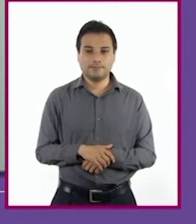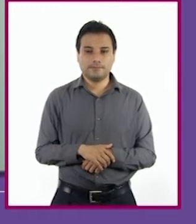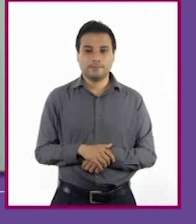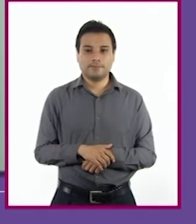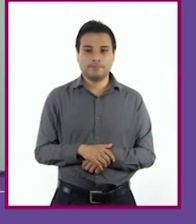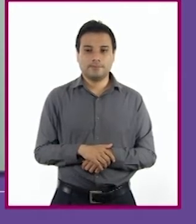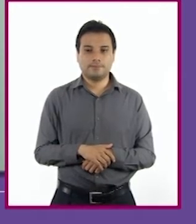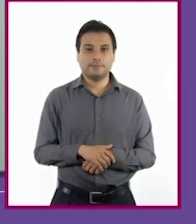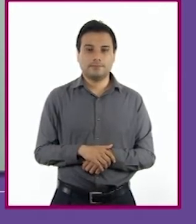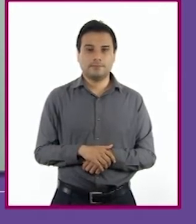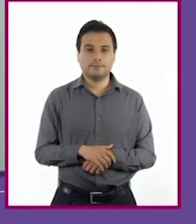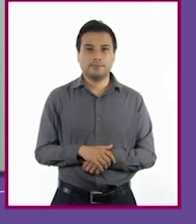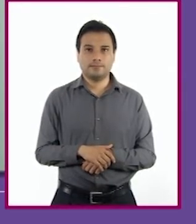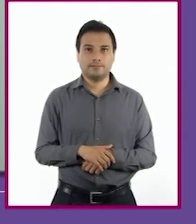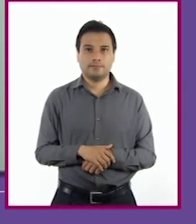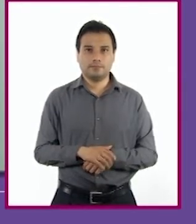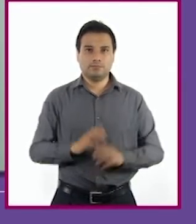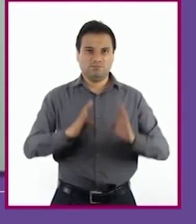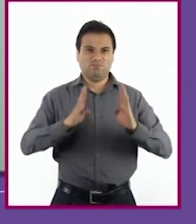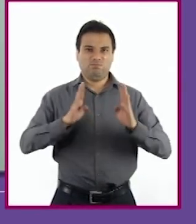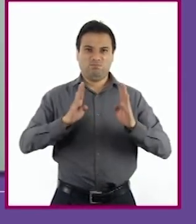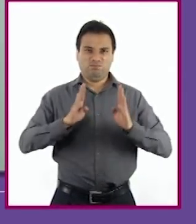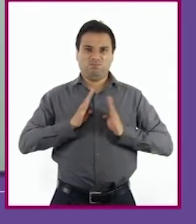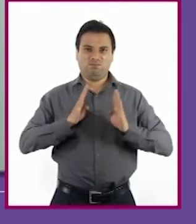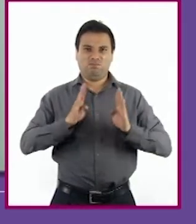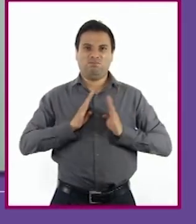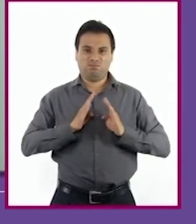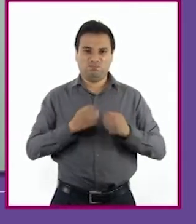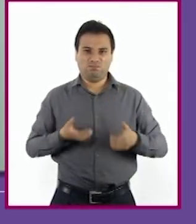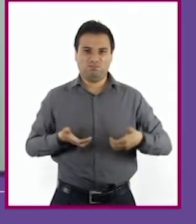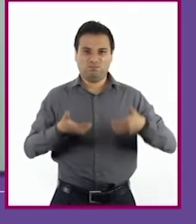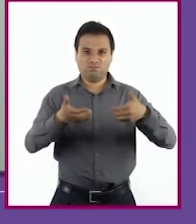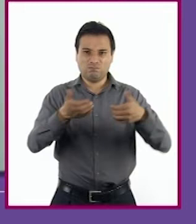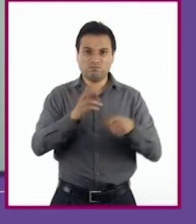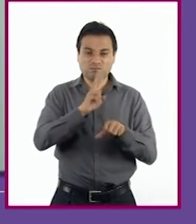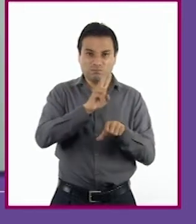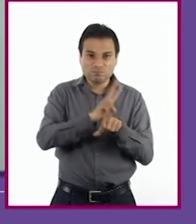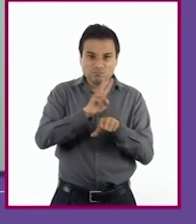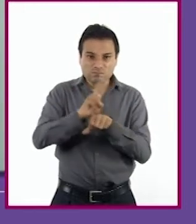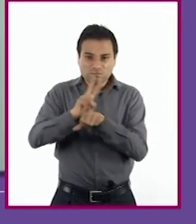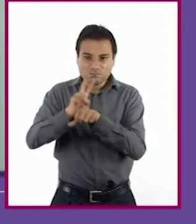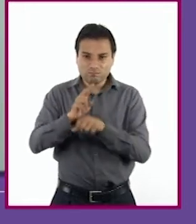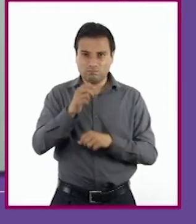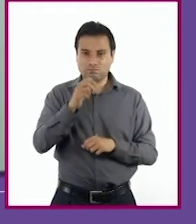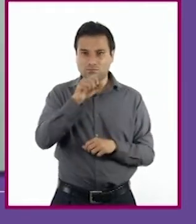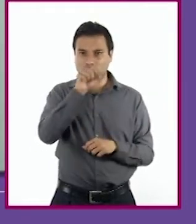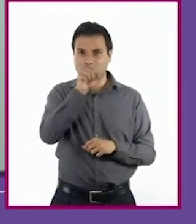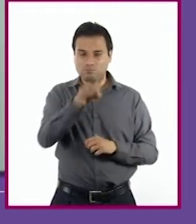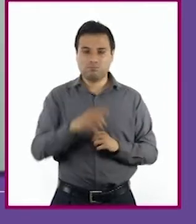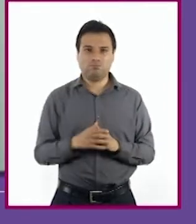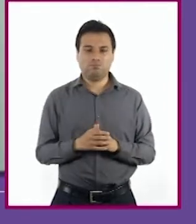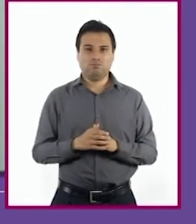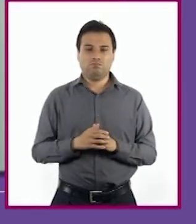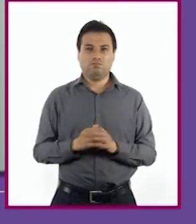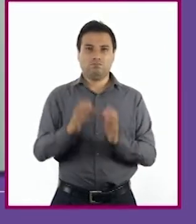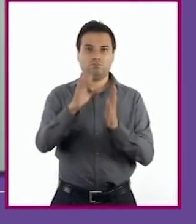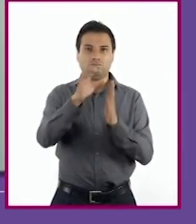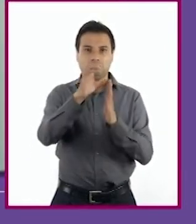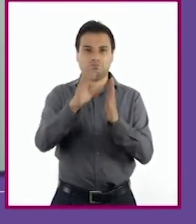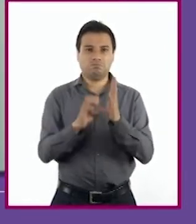una presencia militar en la calle en todo momento y se manipula arbitrariamente la